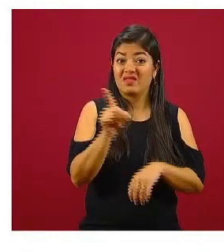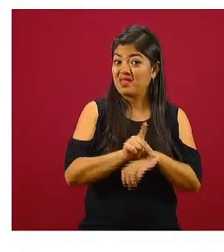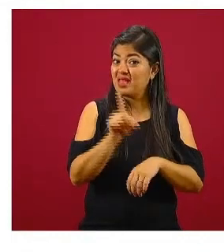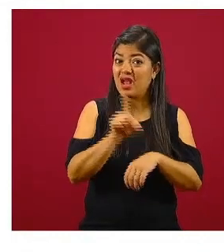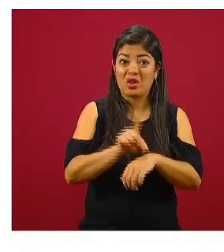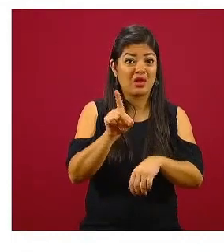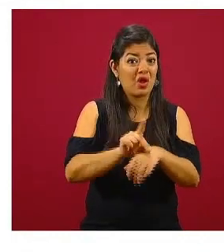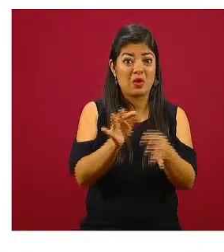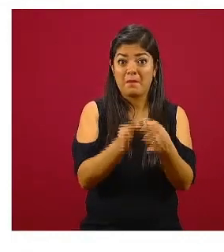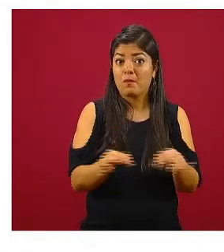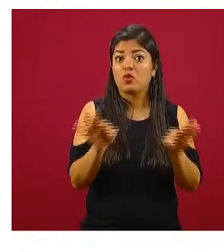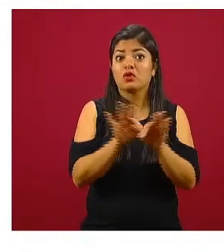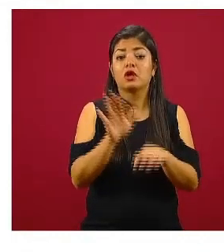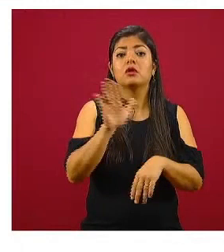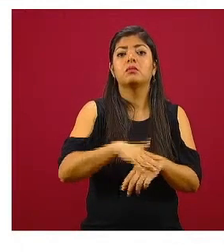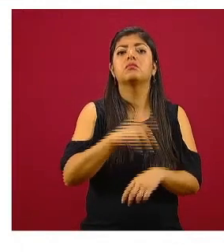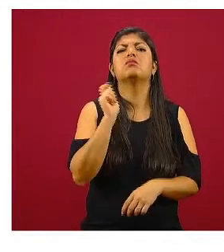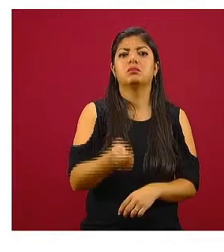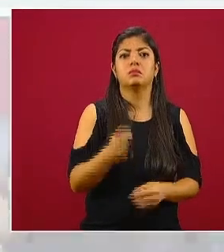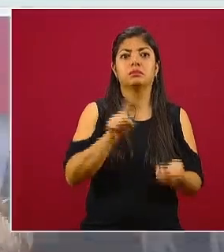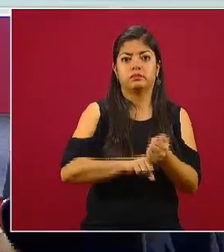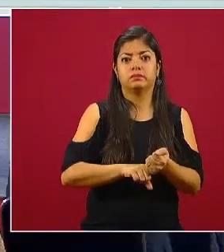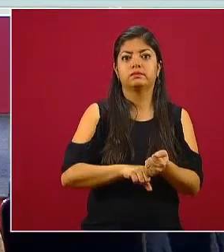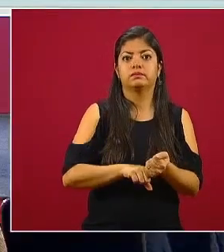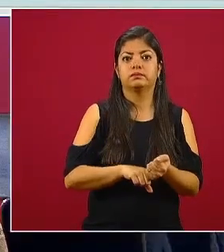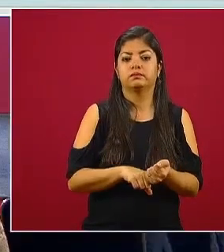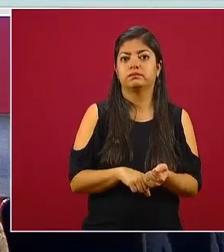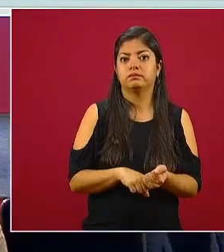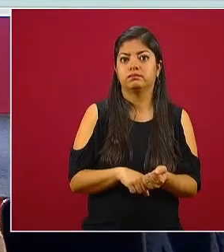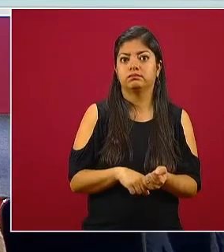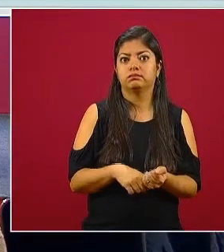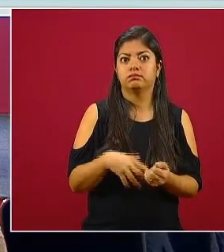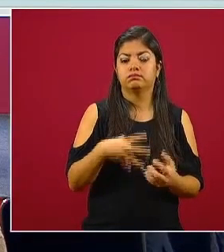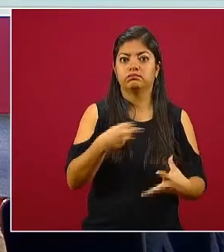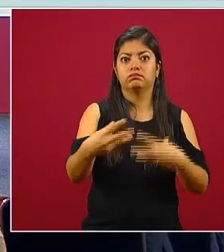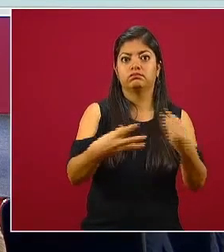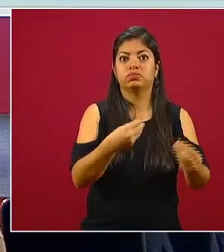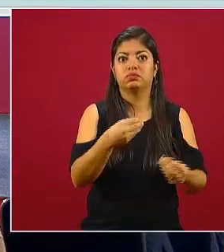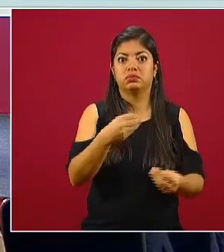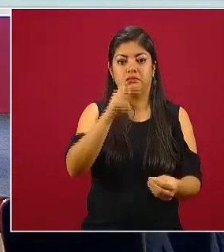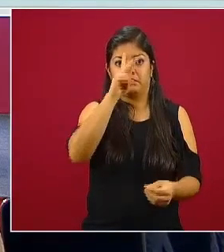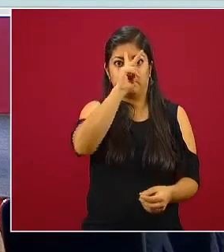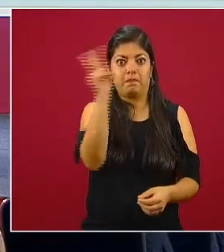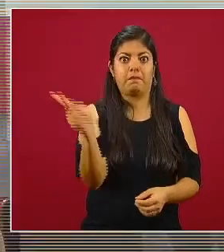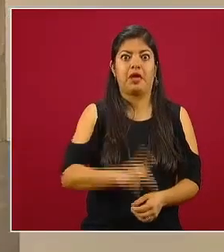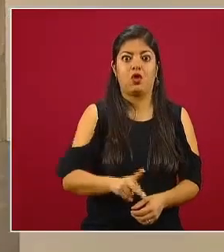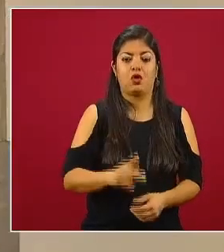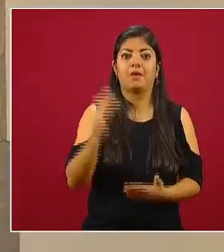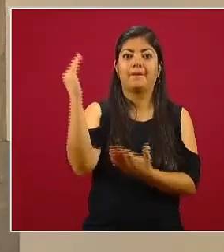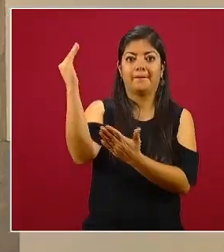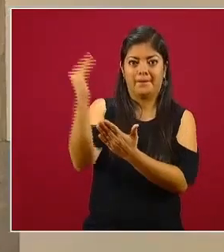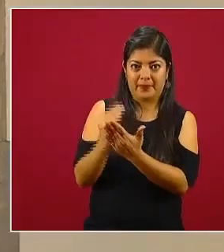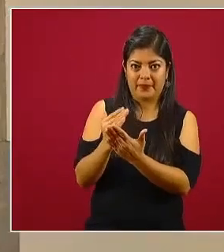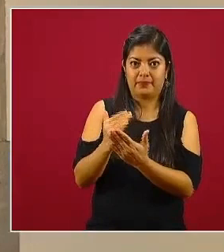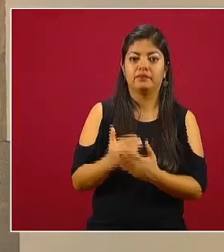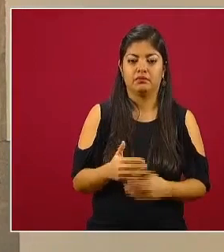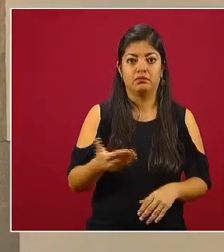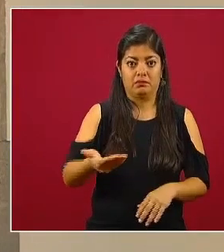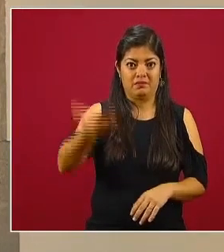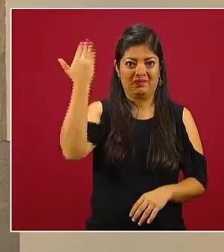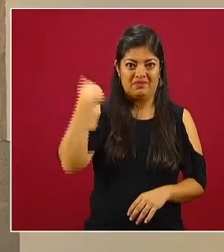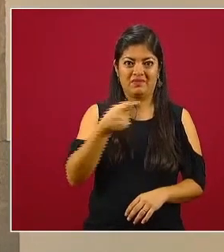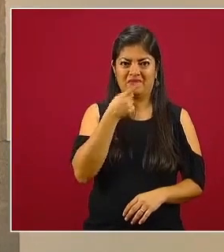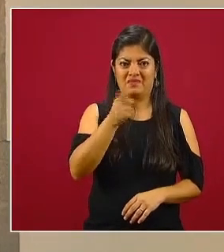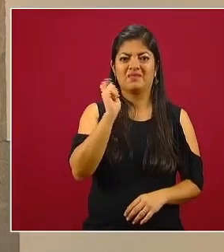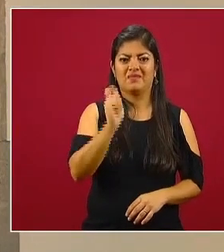es importante porque reduce la velocidad y la probabilidad de que haya contagios. Como hemos dicho,